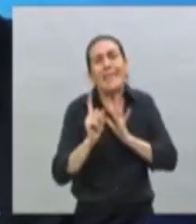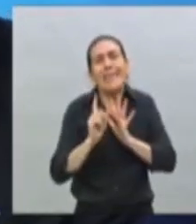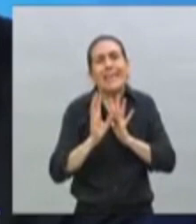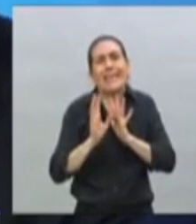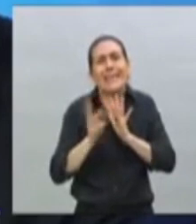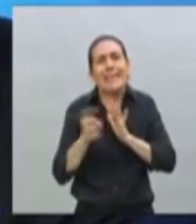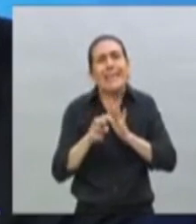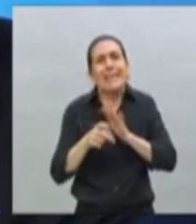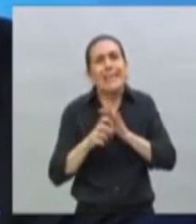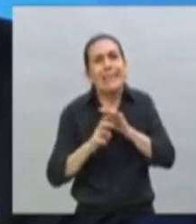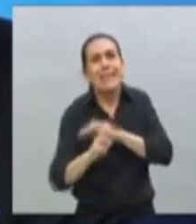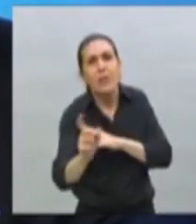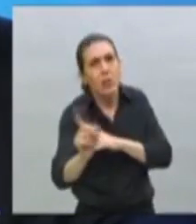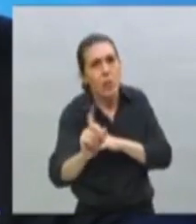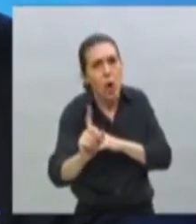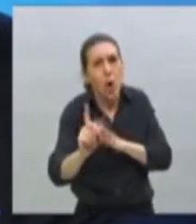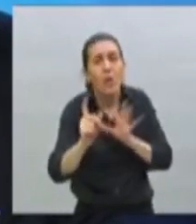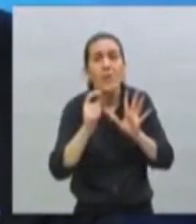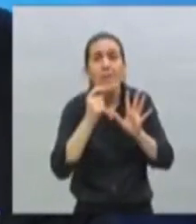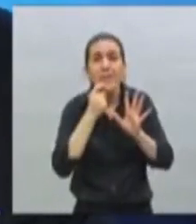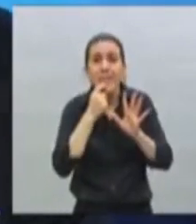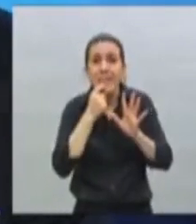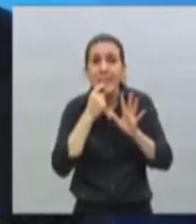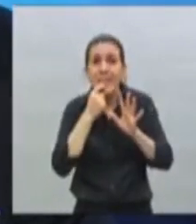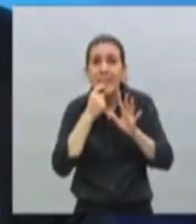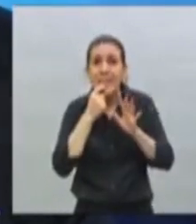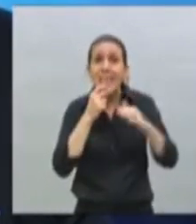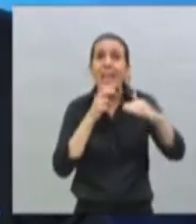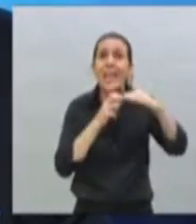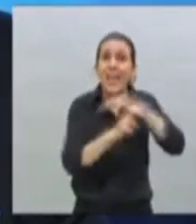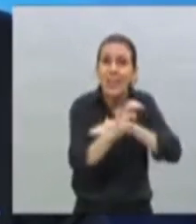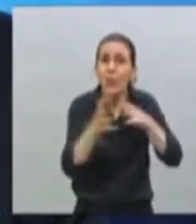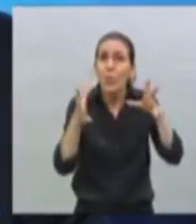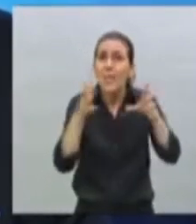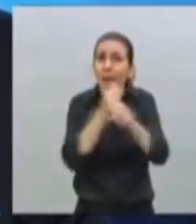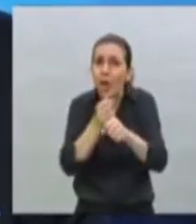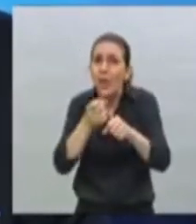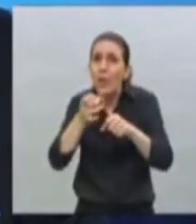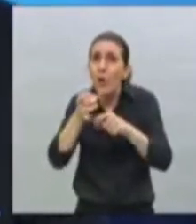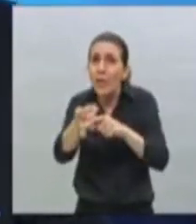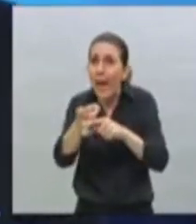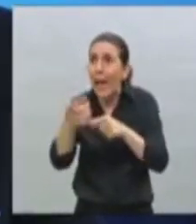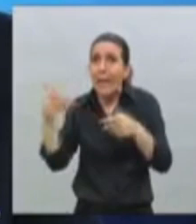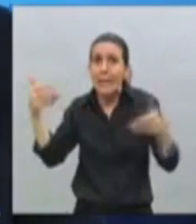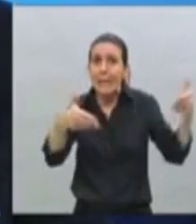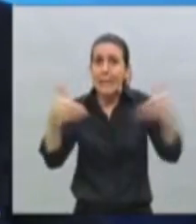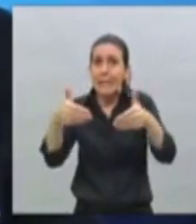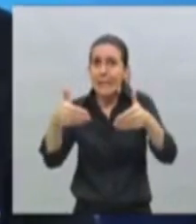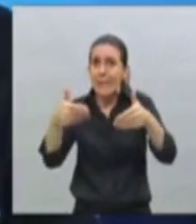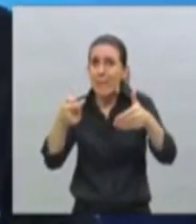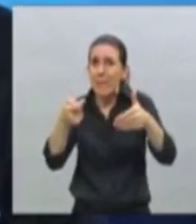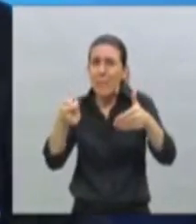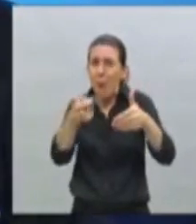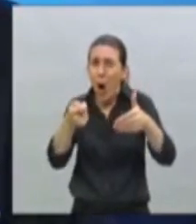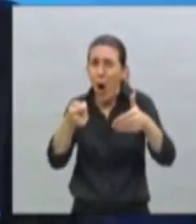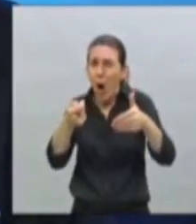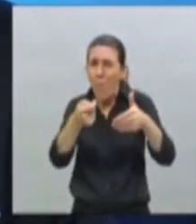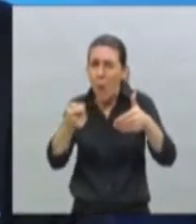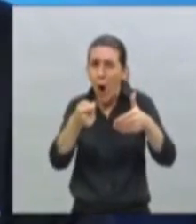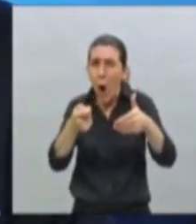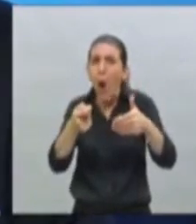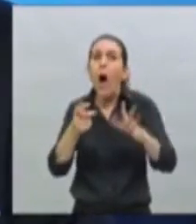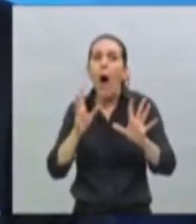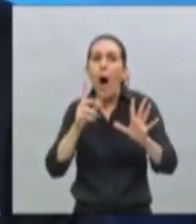que nosotros minimicemos la utilización del servicio de transporte público, también el riesgo se va a